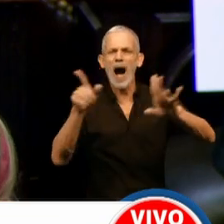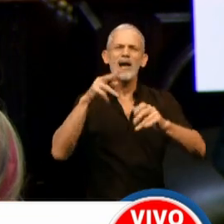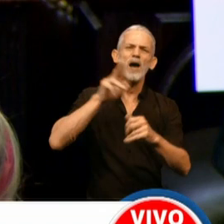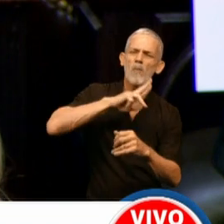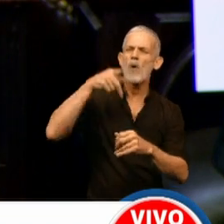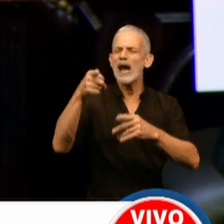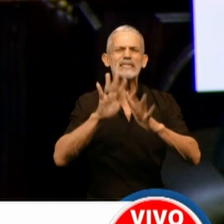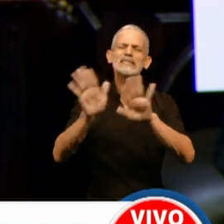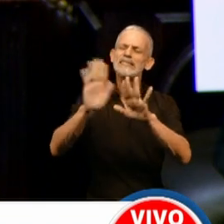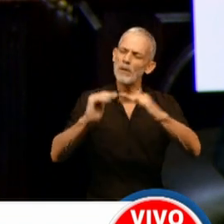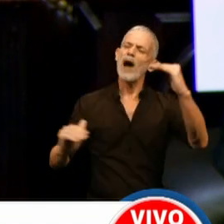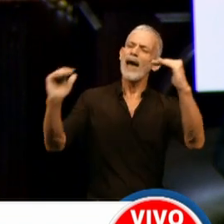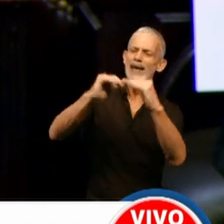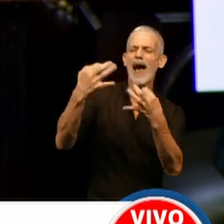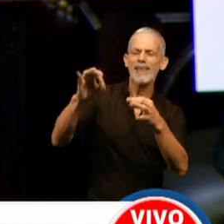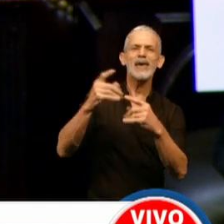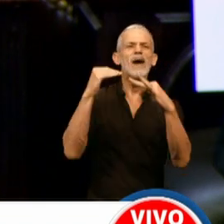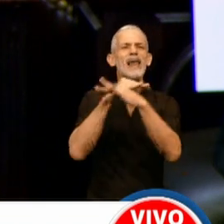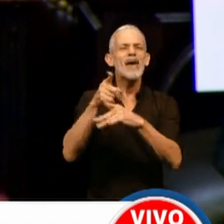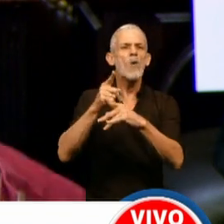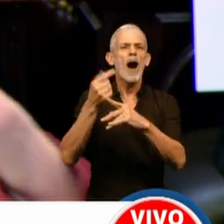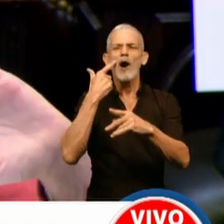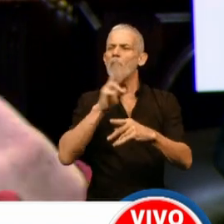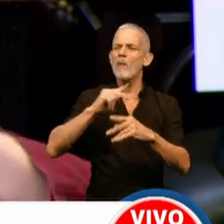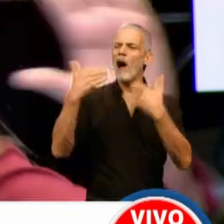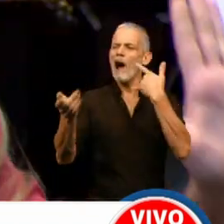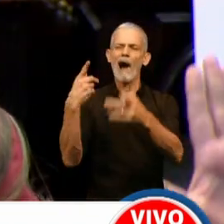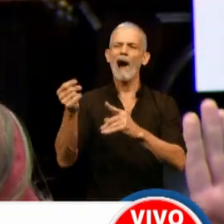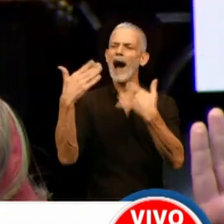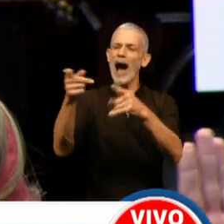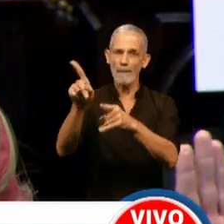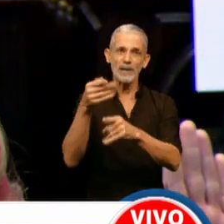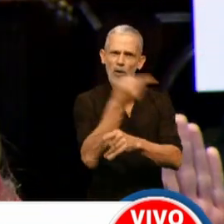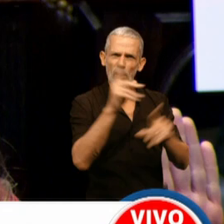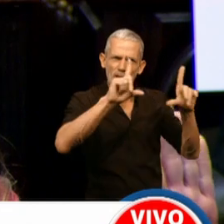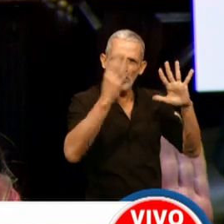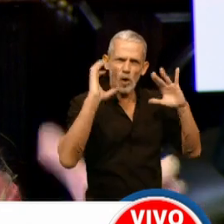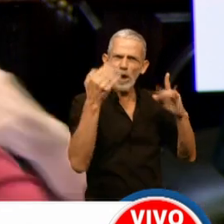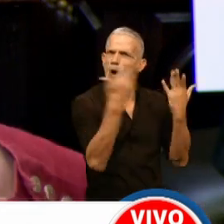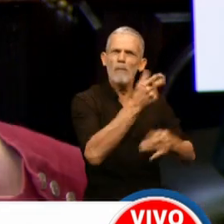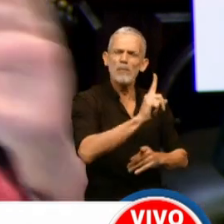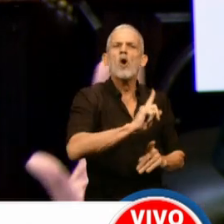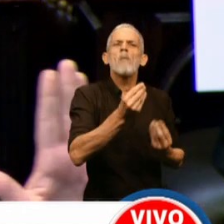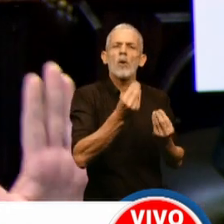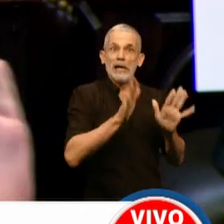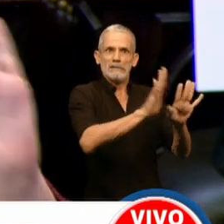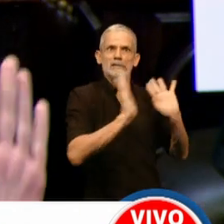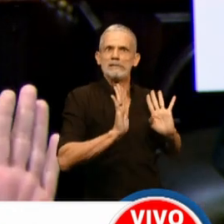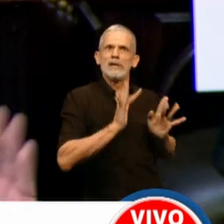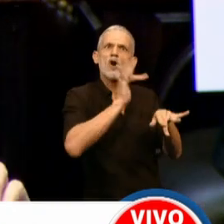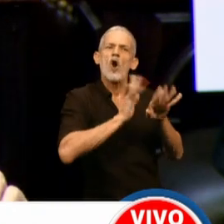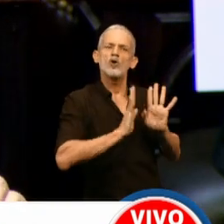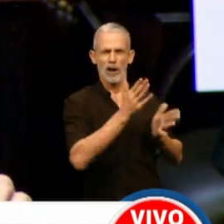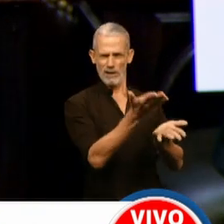que tenga equidad que guste un lenguaje que no sea sexista se lo podemos exigir a todos menos a los medios de comunicación porque los medios de comunicación no les podemos exigir